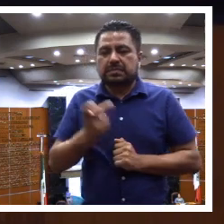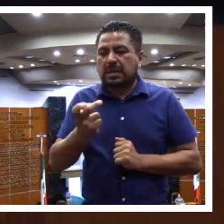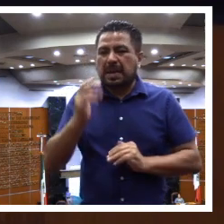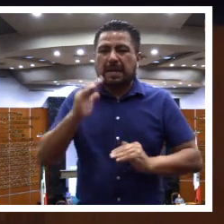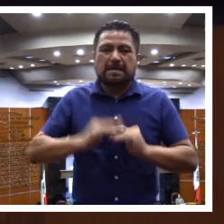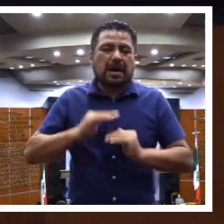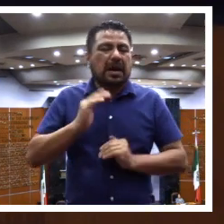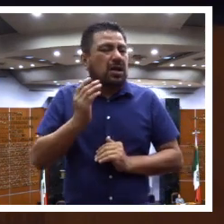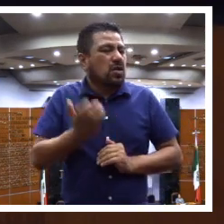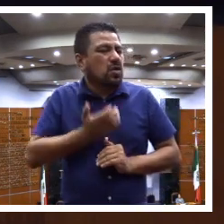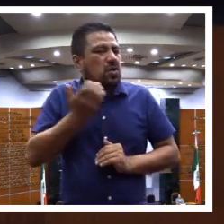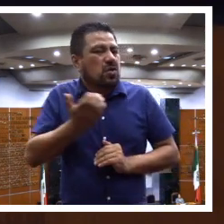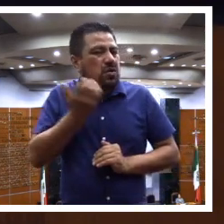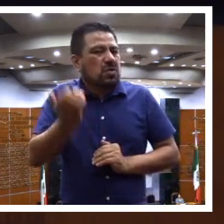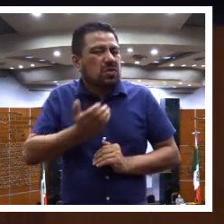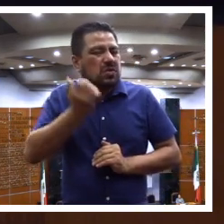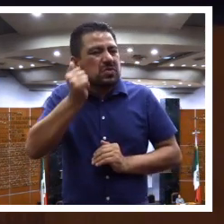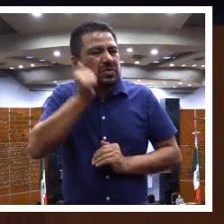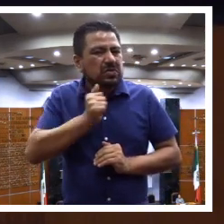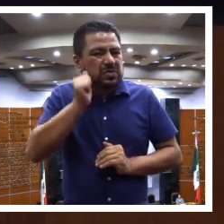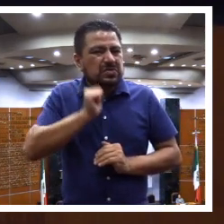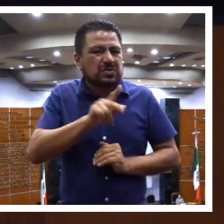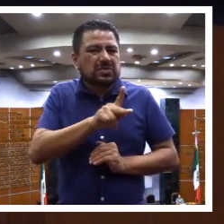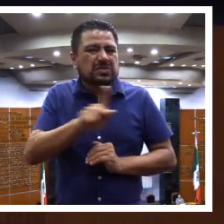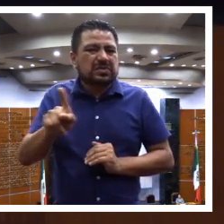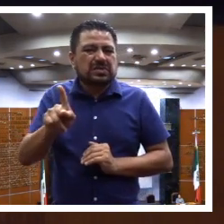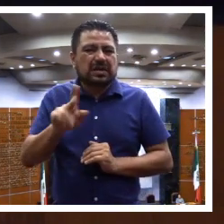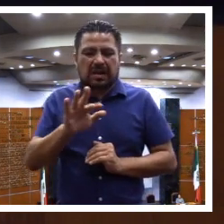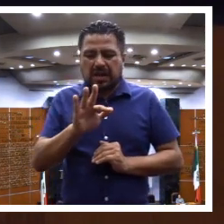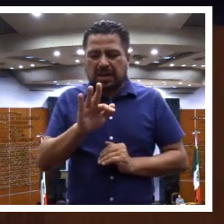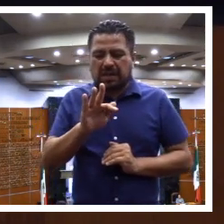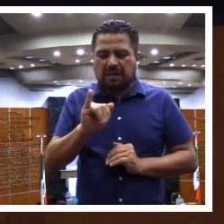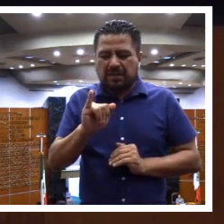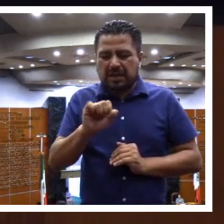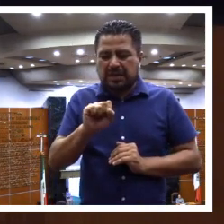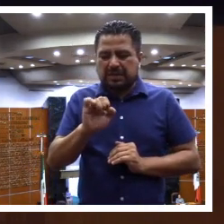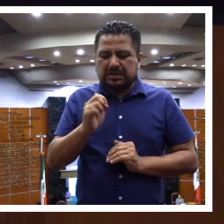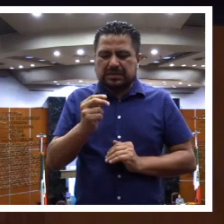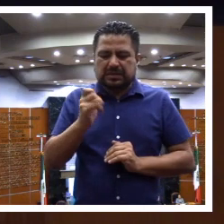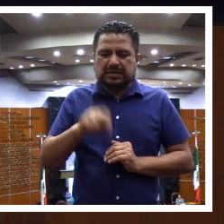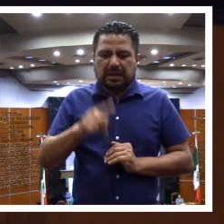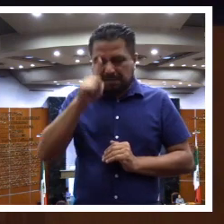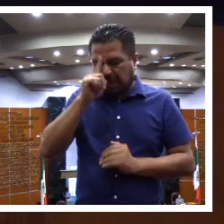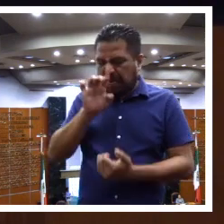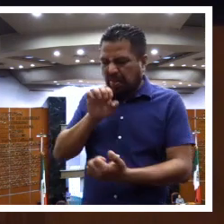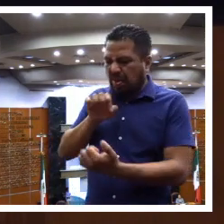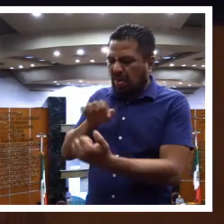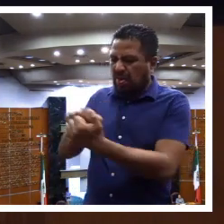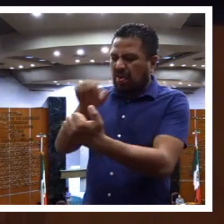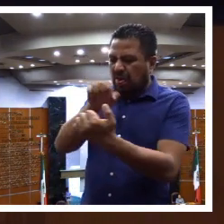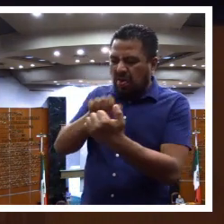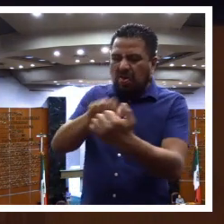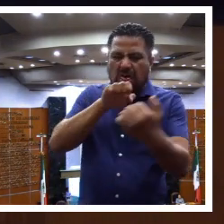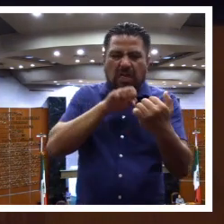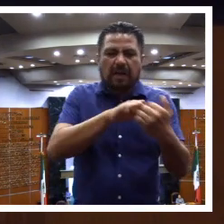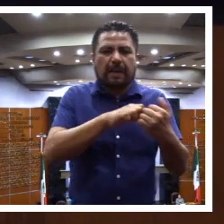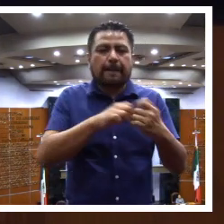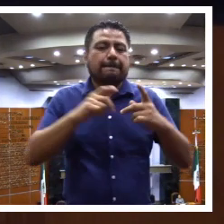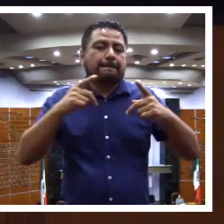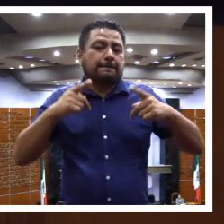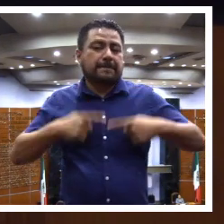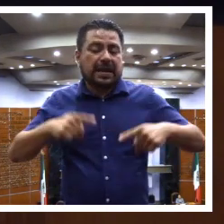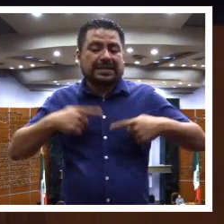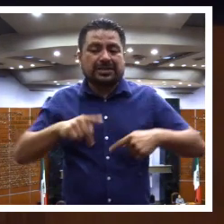más comunes el Pit fishing un método para engañar y hacer que las